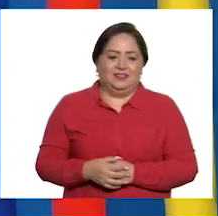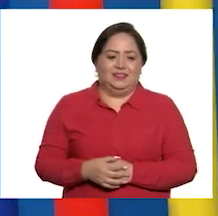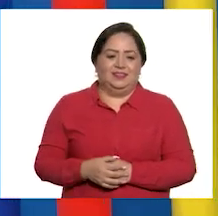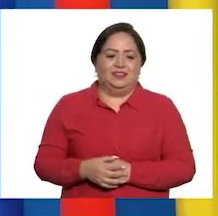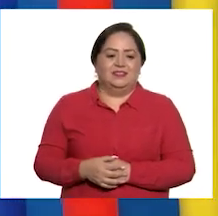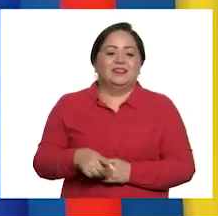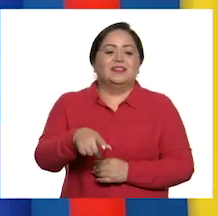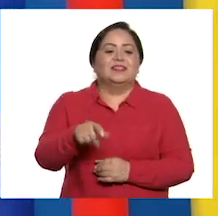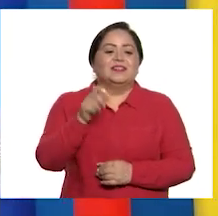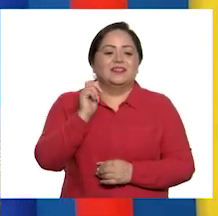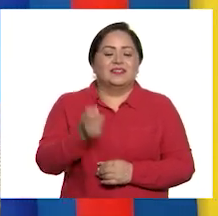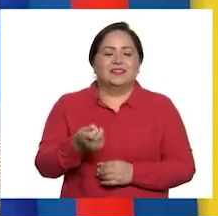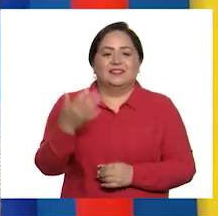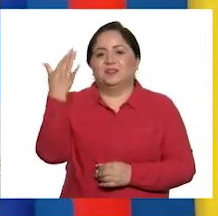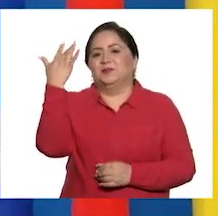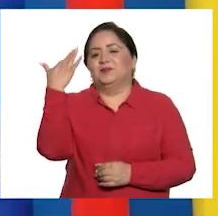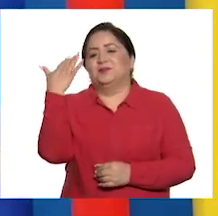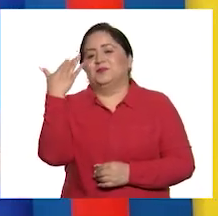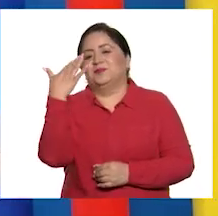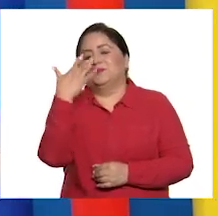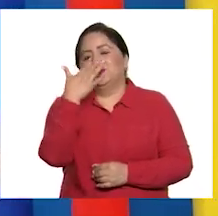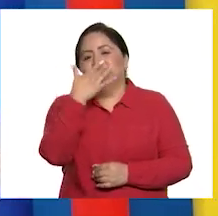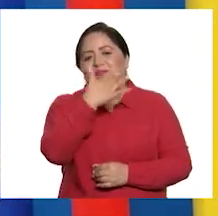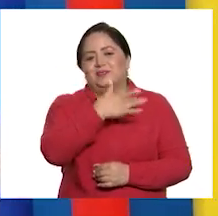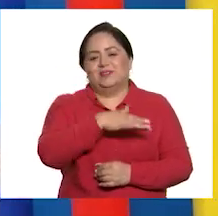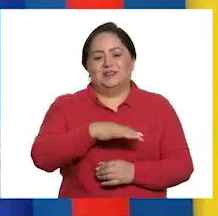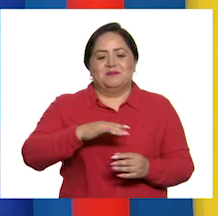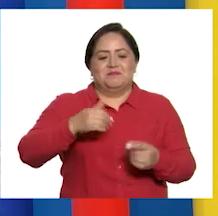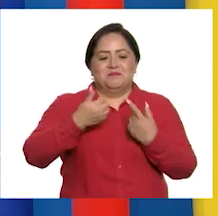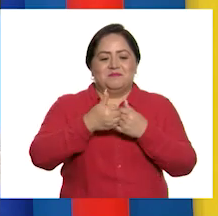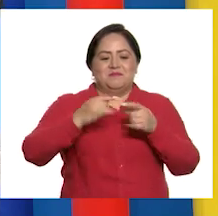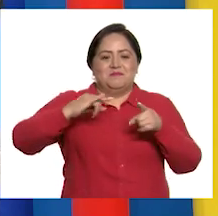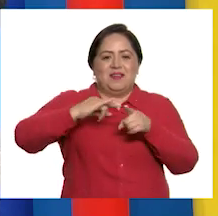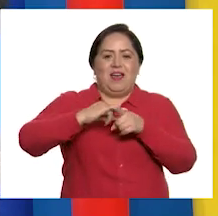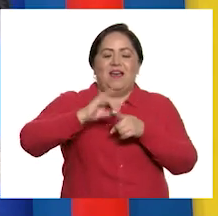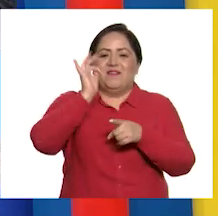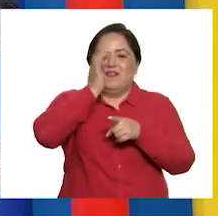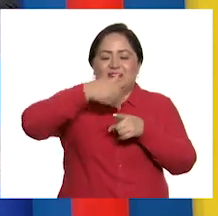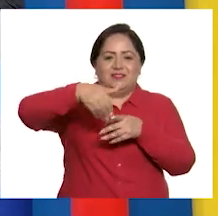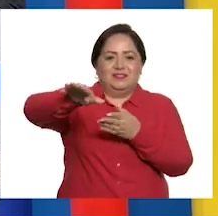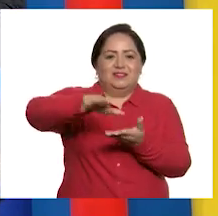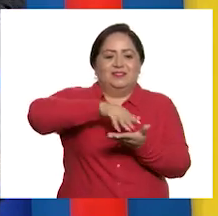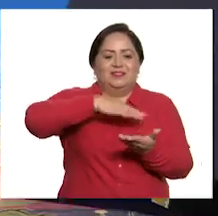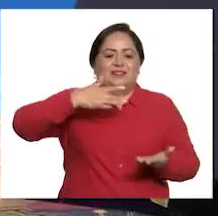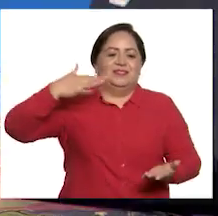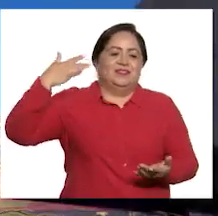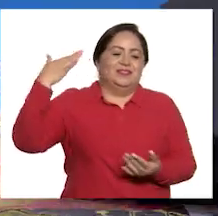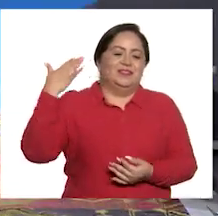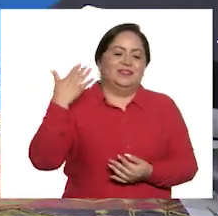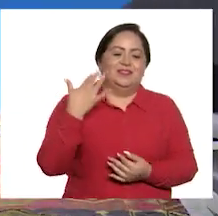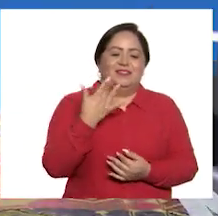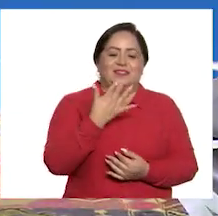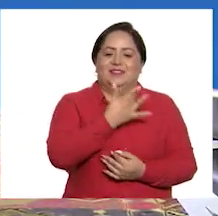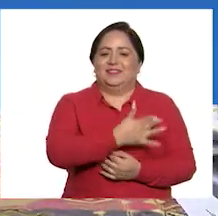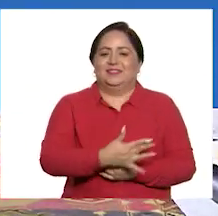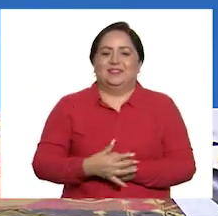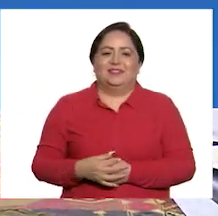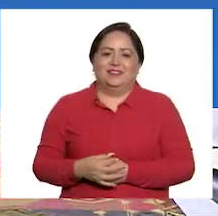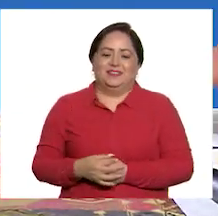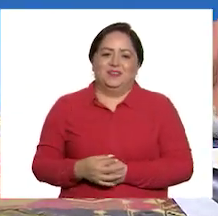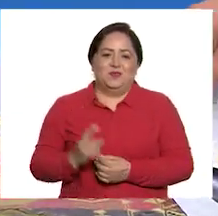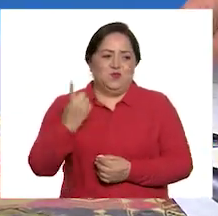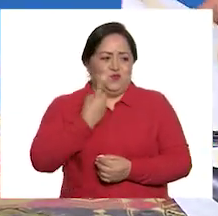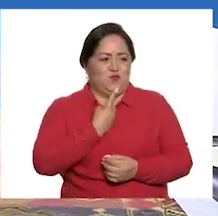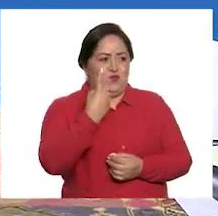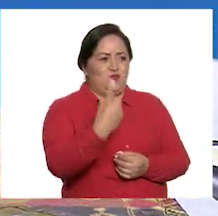¿Qué es esto? ¡Ay, ya! Este es para Juan Carlos, no, pues, este es para ti y este es para mí.